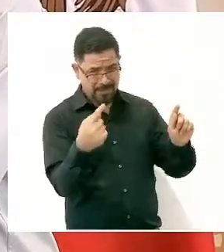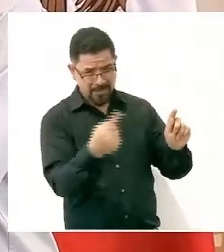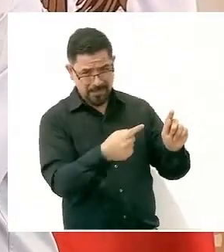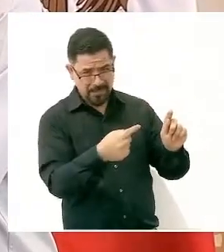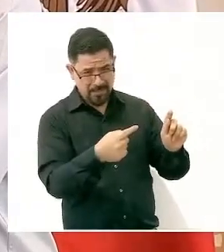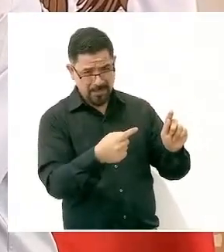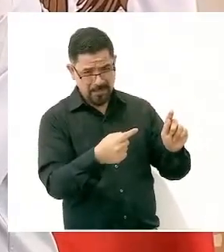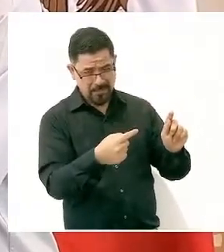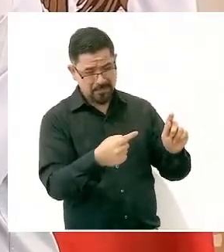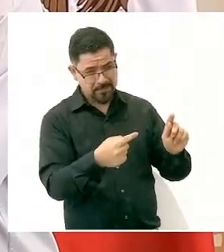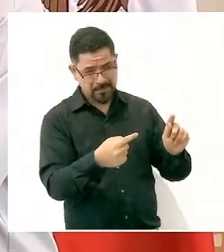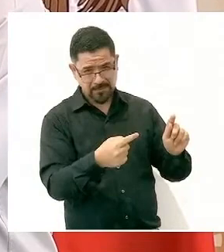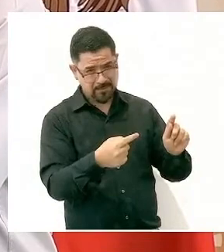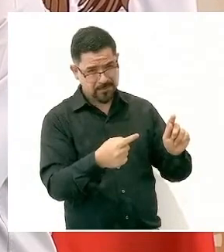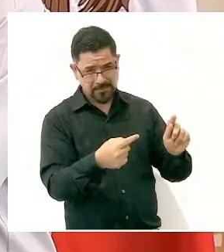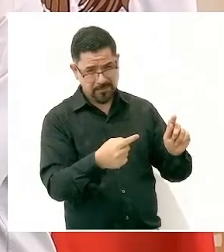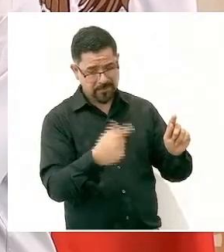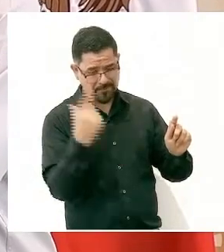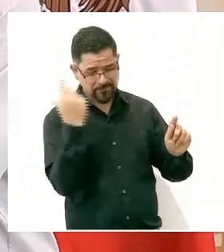de los sepulcros,